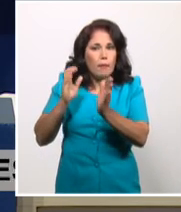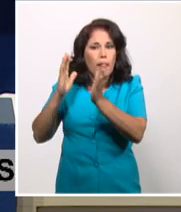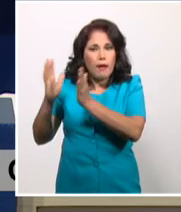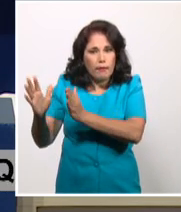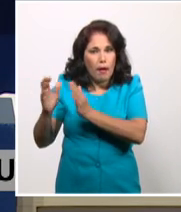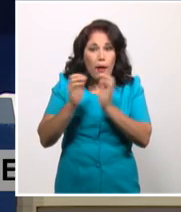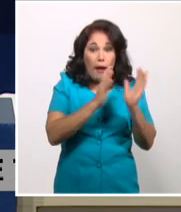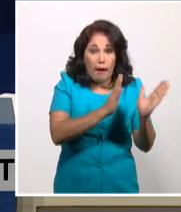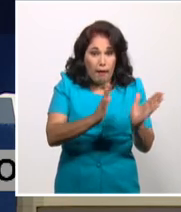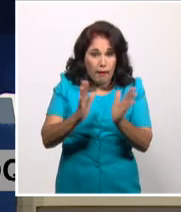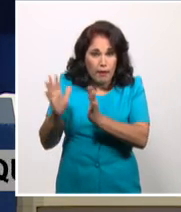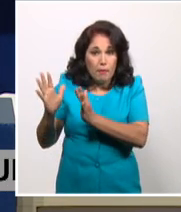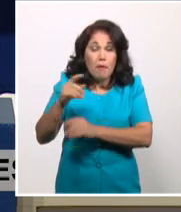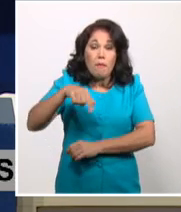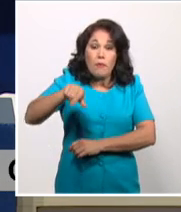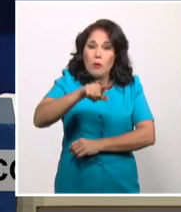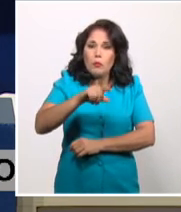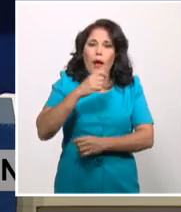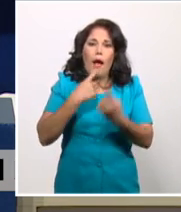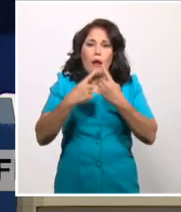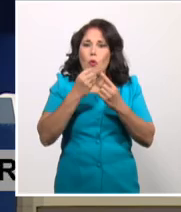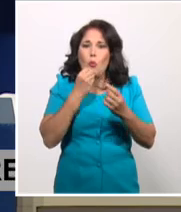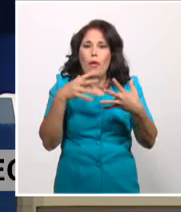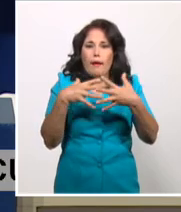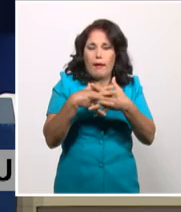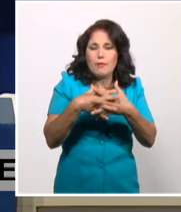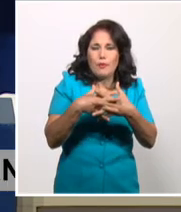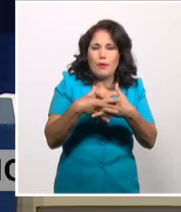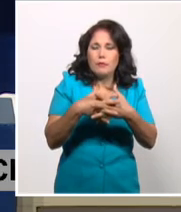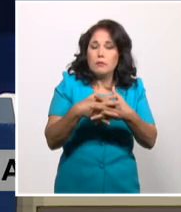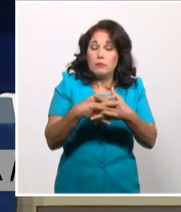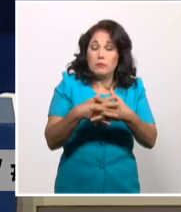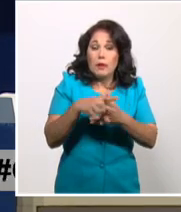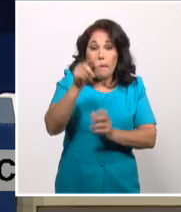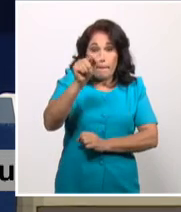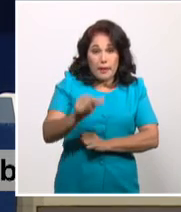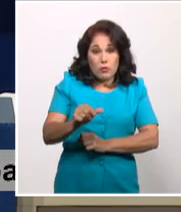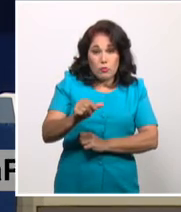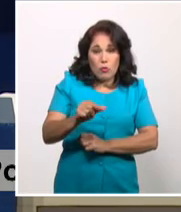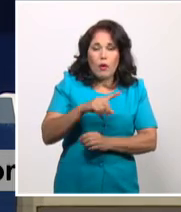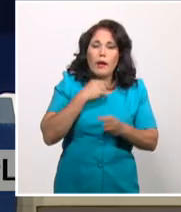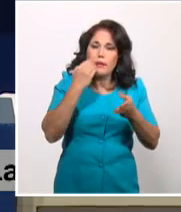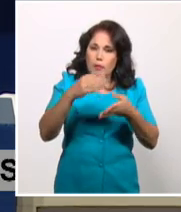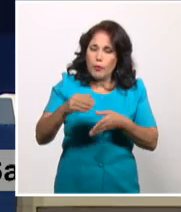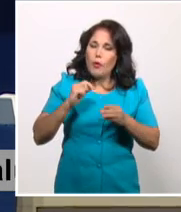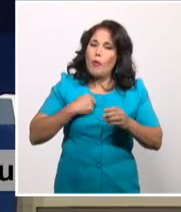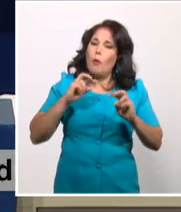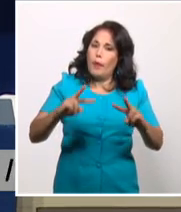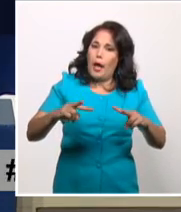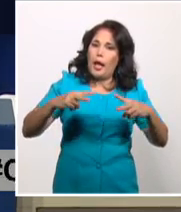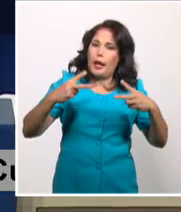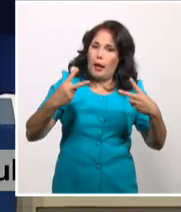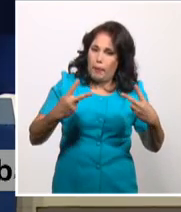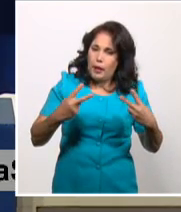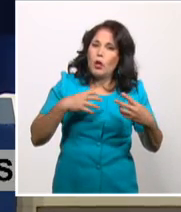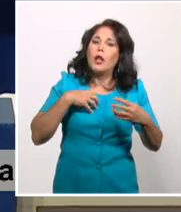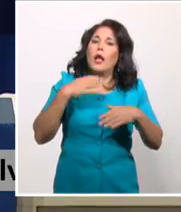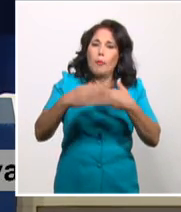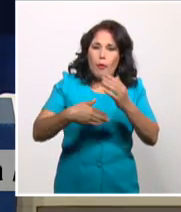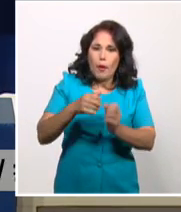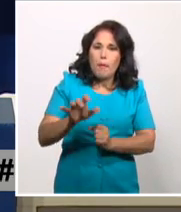ya hay casos en los cuales tú no puedes relacionarlo estrechamente. Esta persona que, reitero, padecía de esta